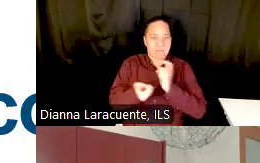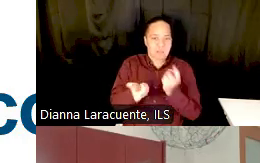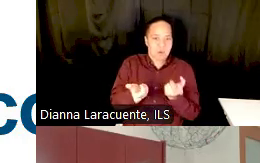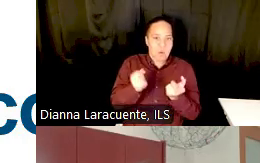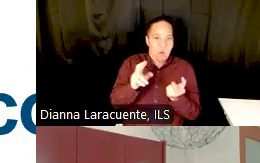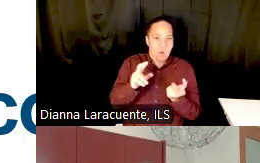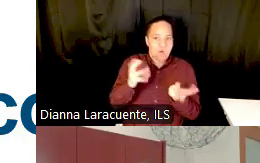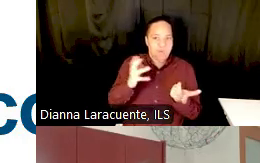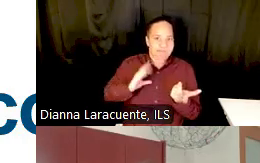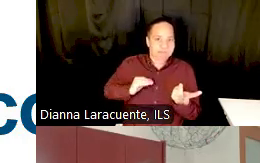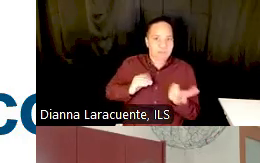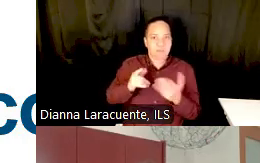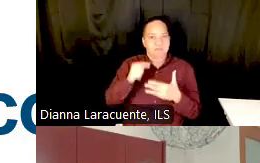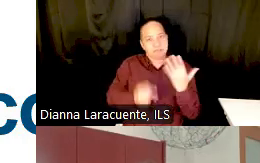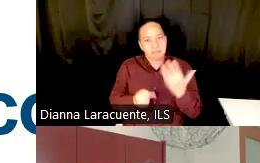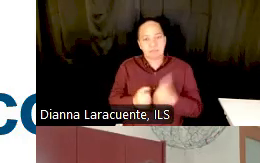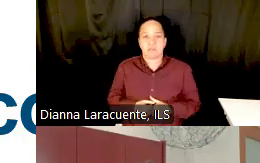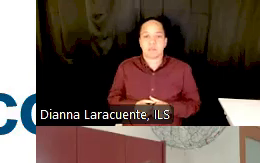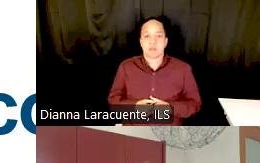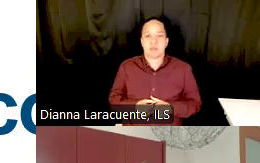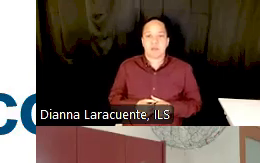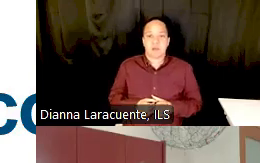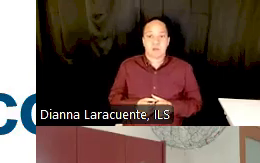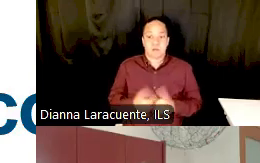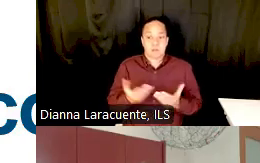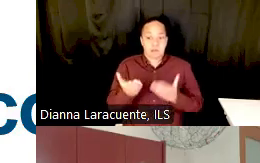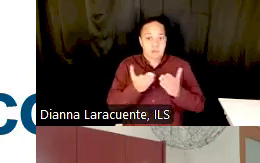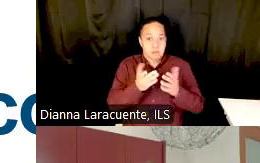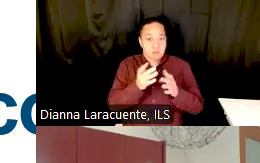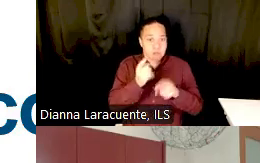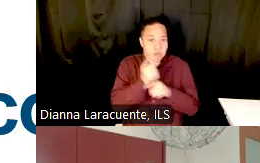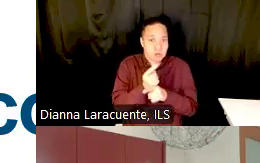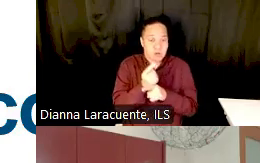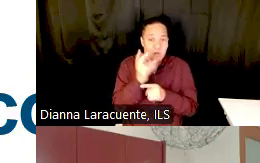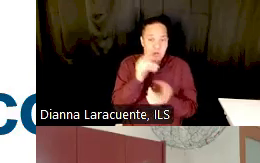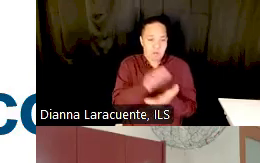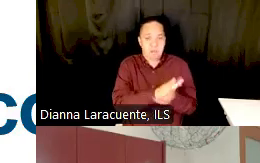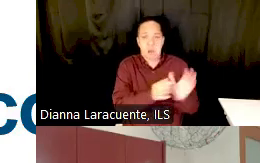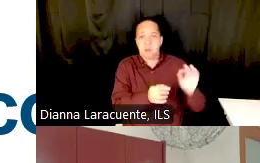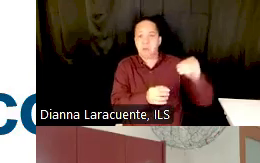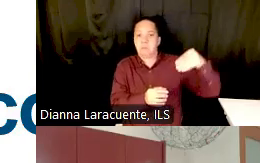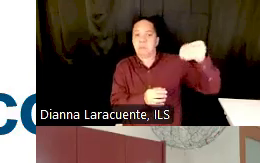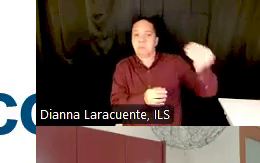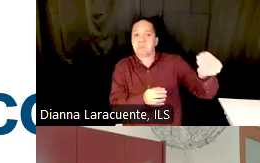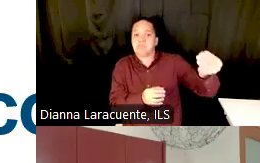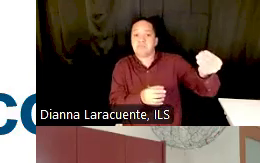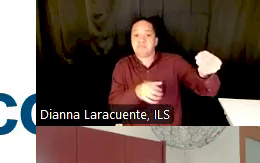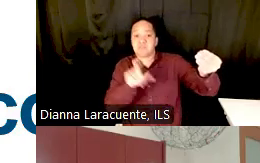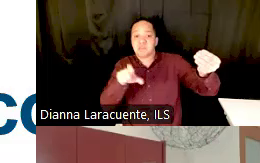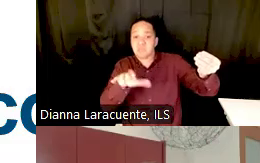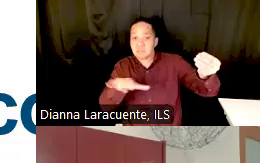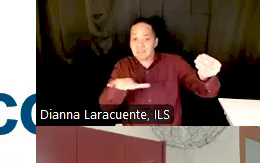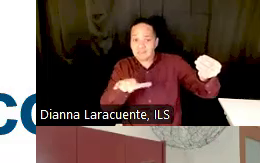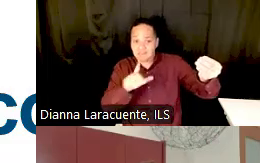el cumplimiento del servicio sea el adecuado, porque si no, pues simplemente es un papel que dice lo que se supone que se haga, pero no se está haciendo.